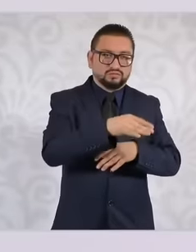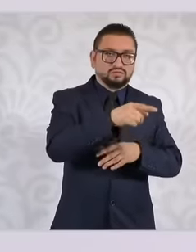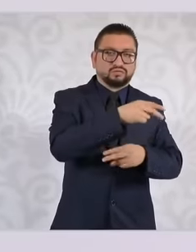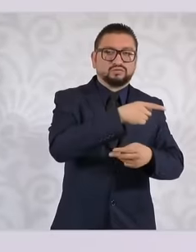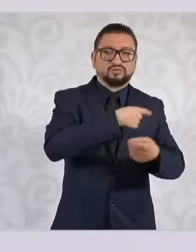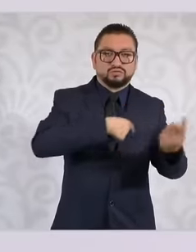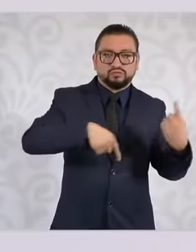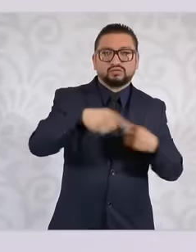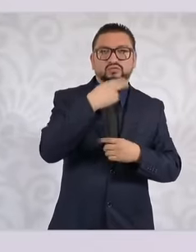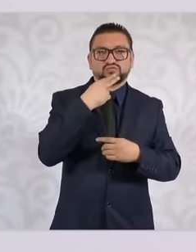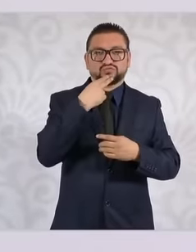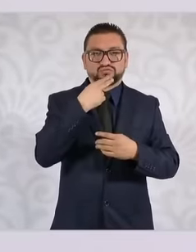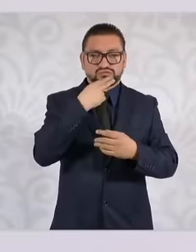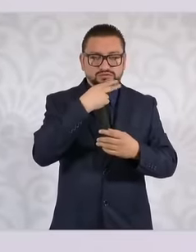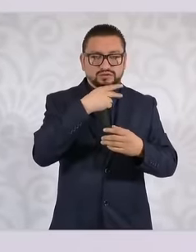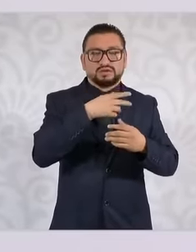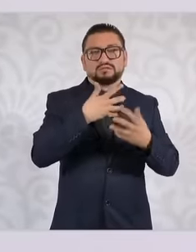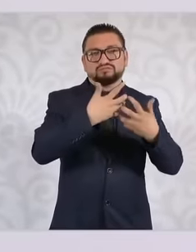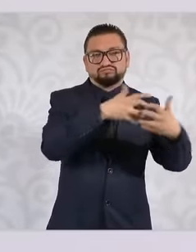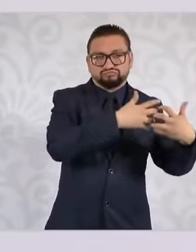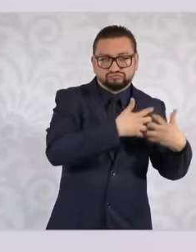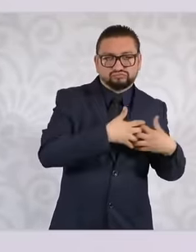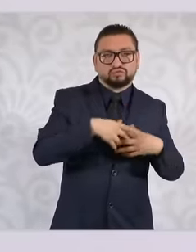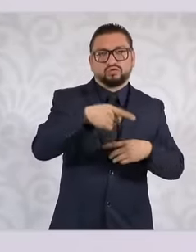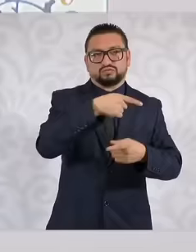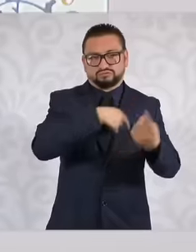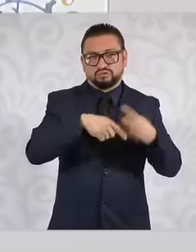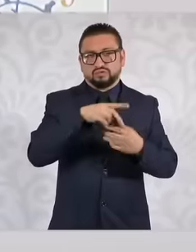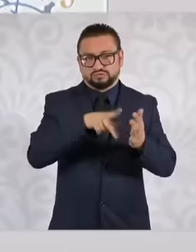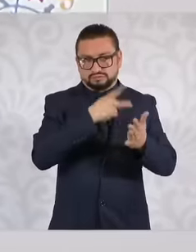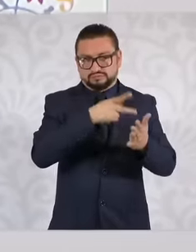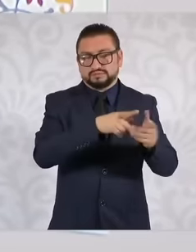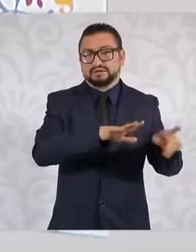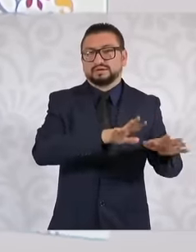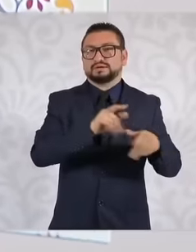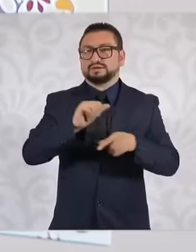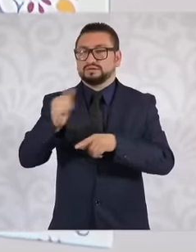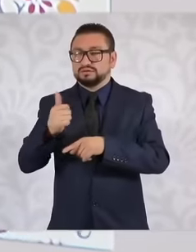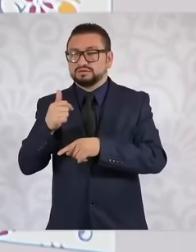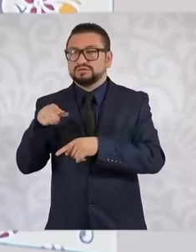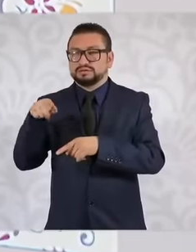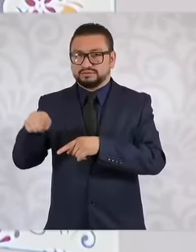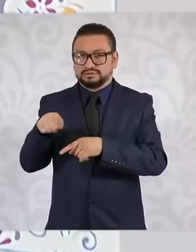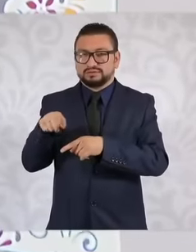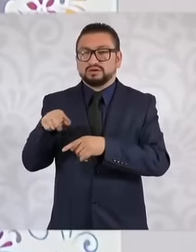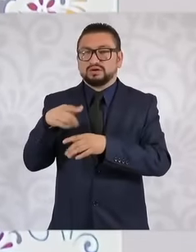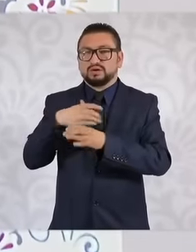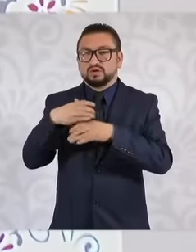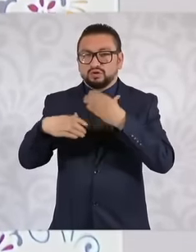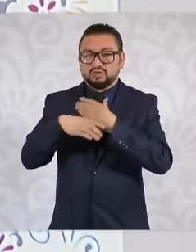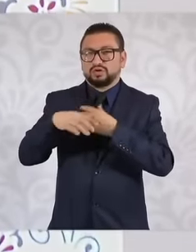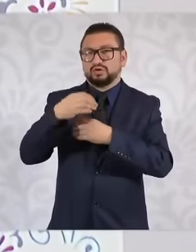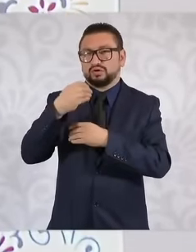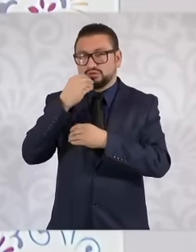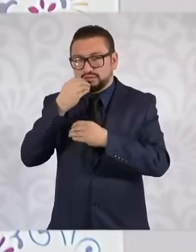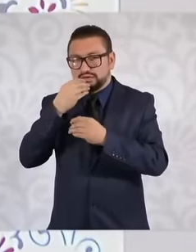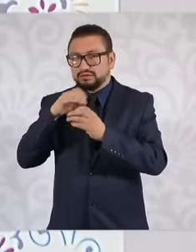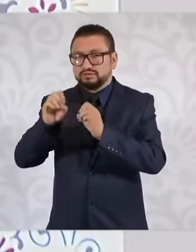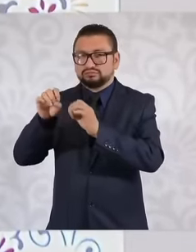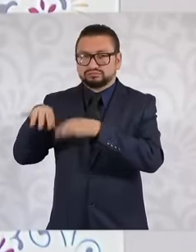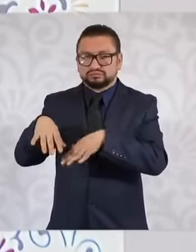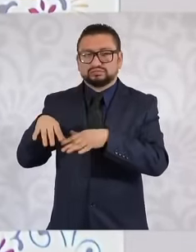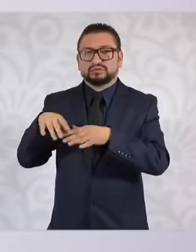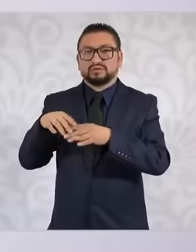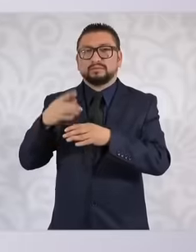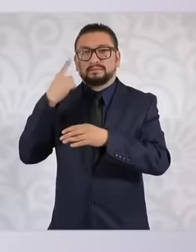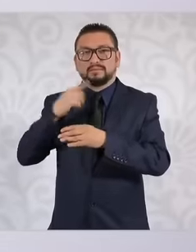entrar a la cadena productiva. Y por otro lado, la orgánica. La orgánica puede servir